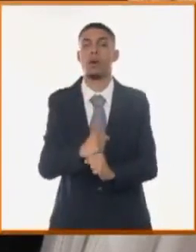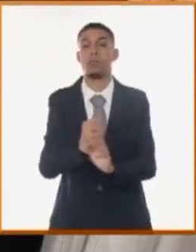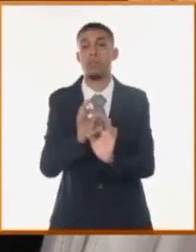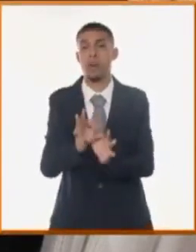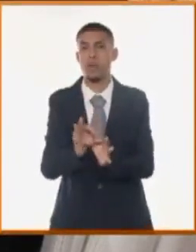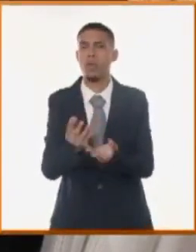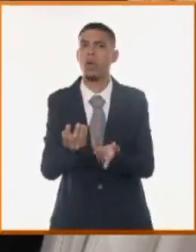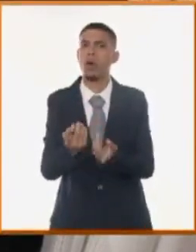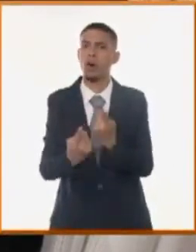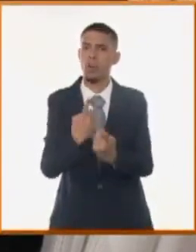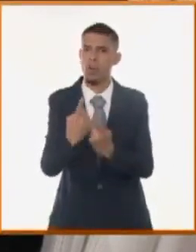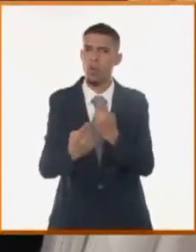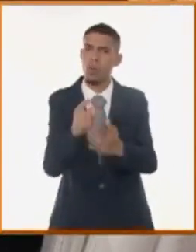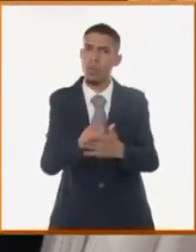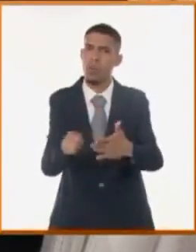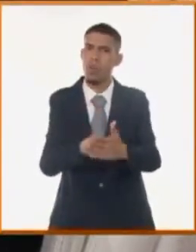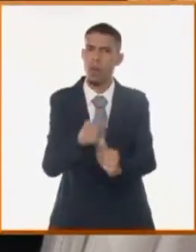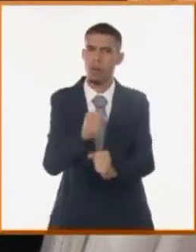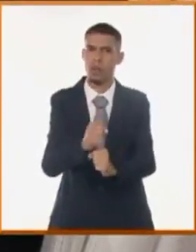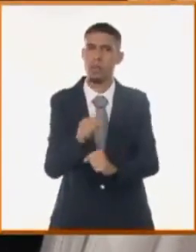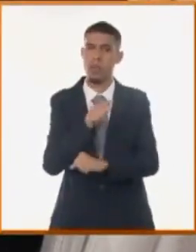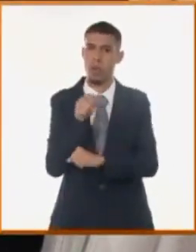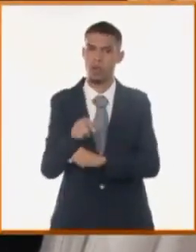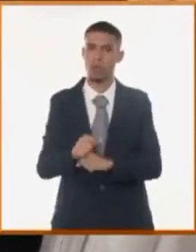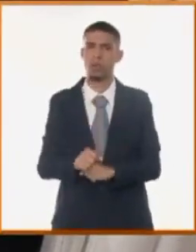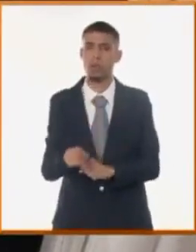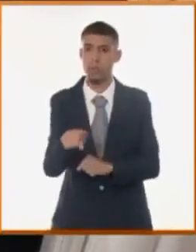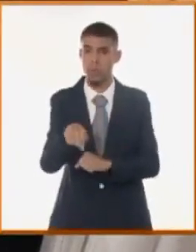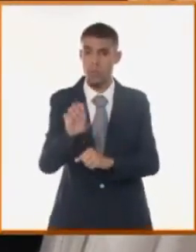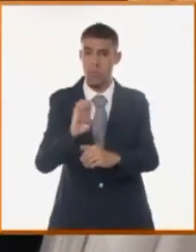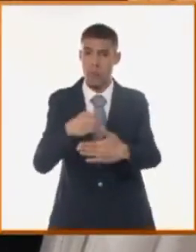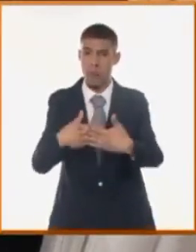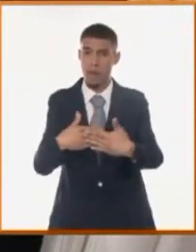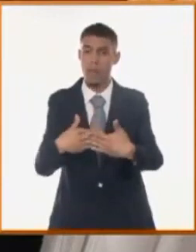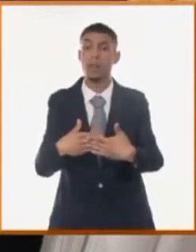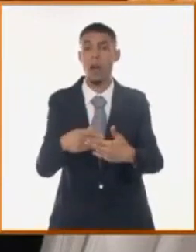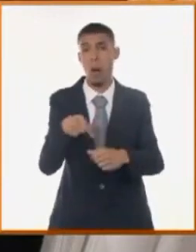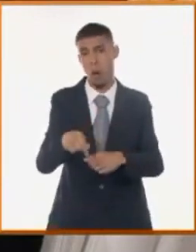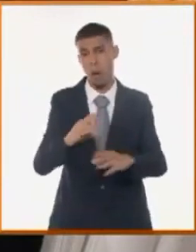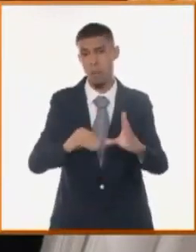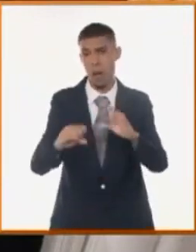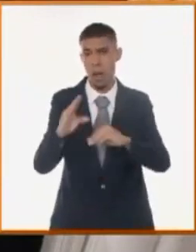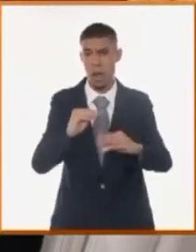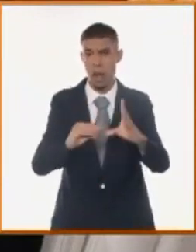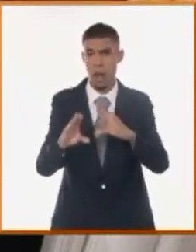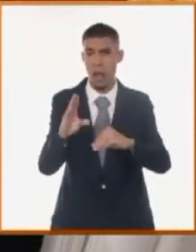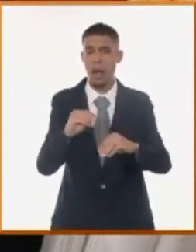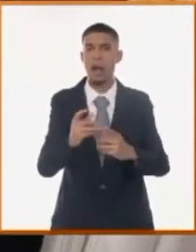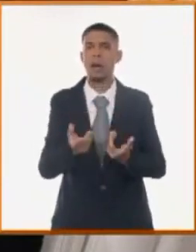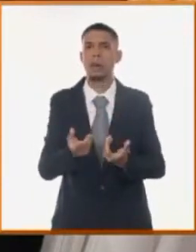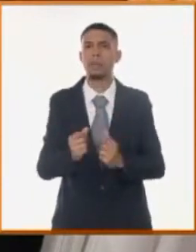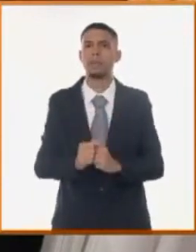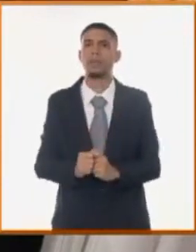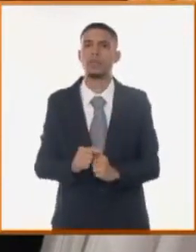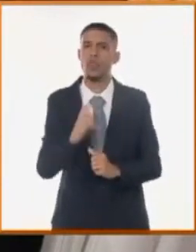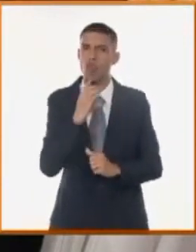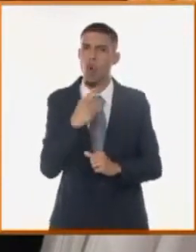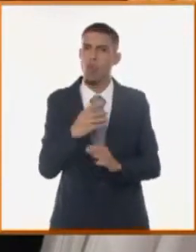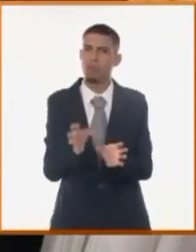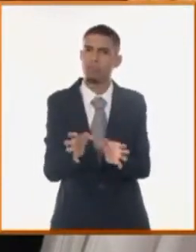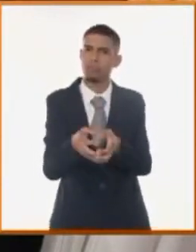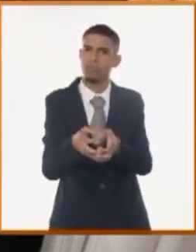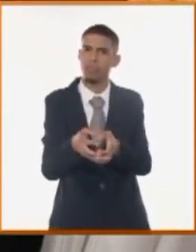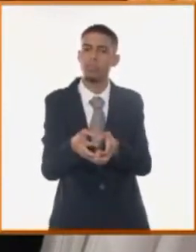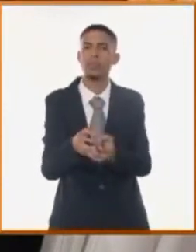innovación. ¿Cuánto de eso pues tienen estas empresas de las que vamos a hablar hoy? ¿Cómo en su conjunto pues